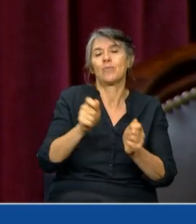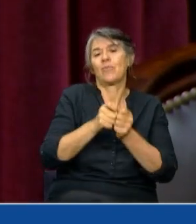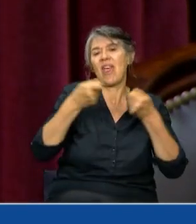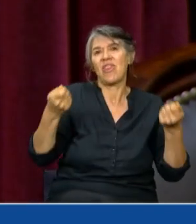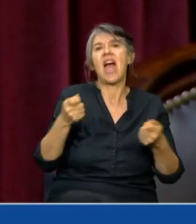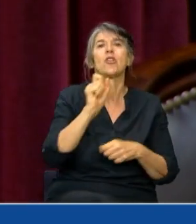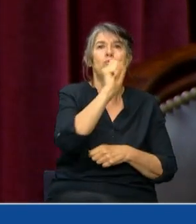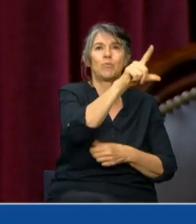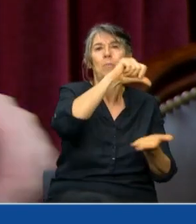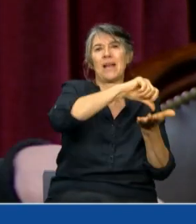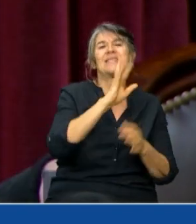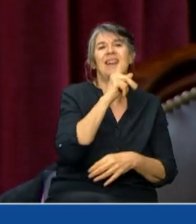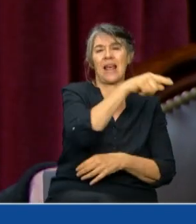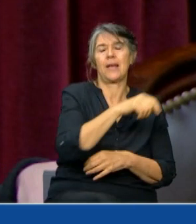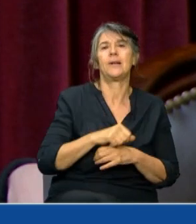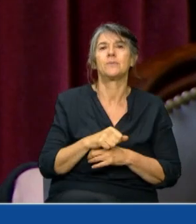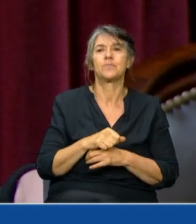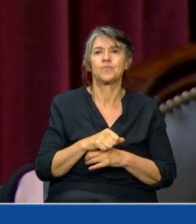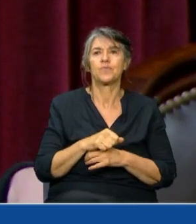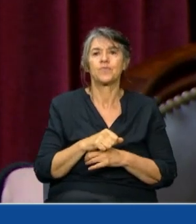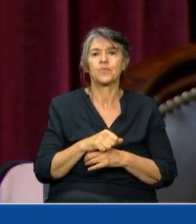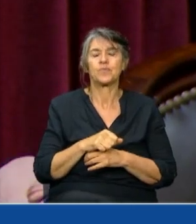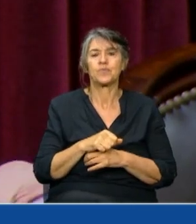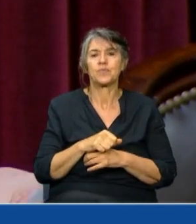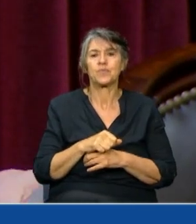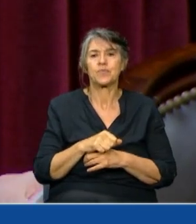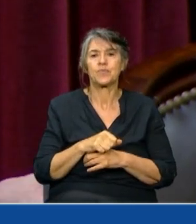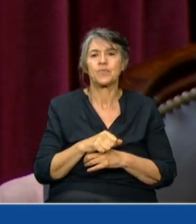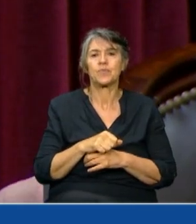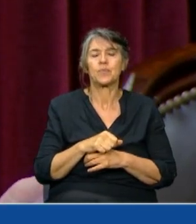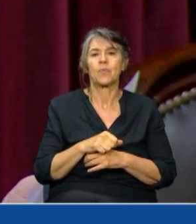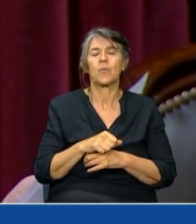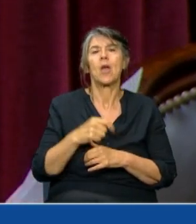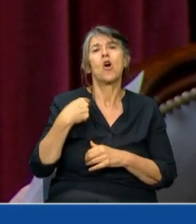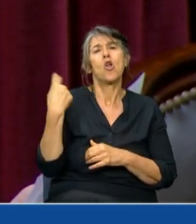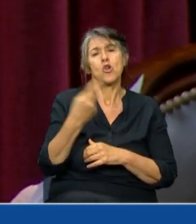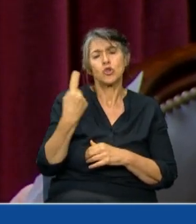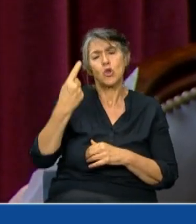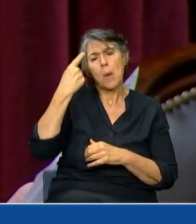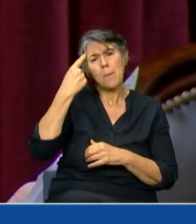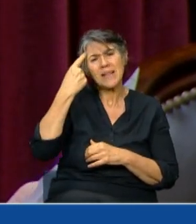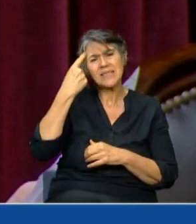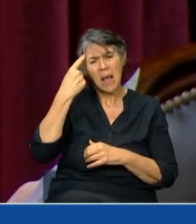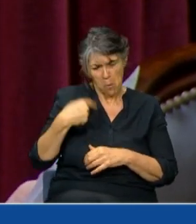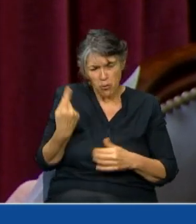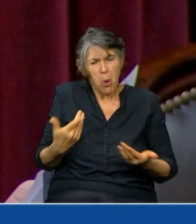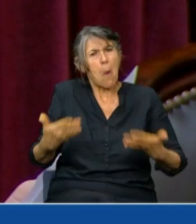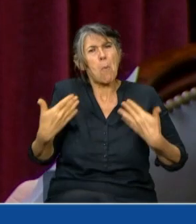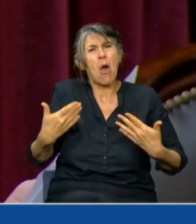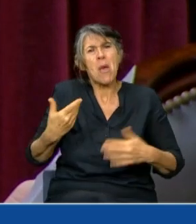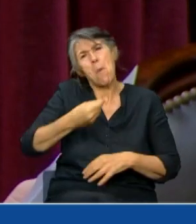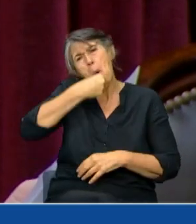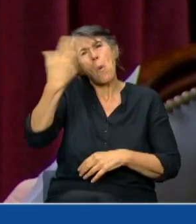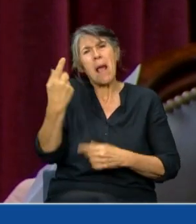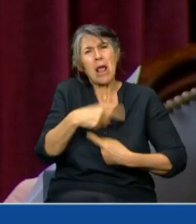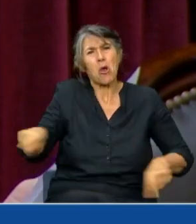el diario israelí Haaretz. Dice, pensamos, dice en referencia a Israel, que tenemos permiso para hacer cualquier cosa.